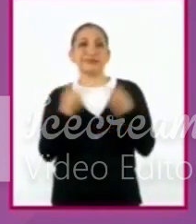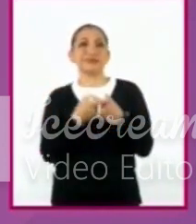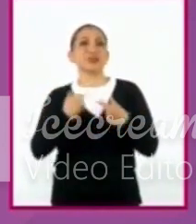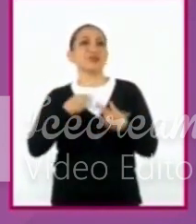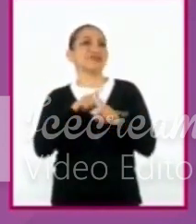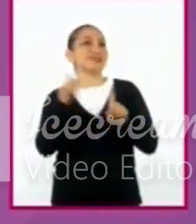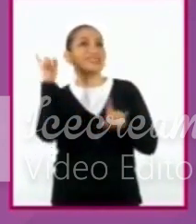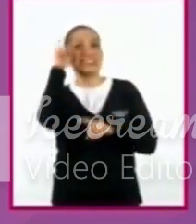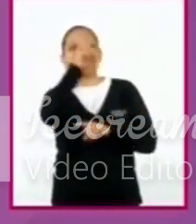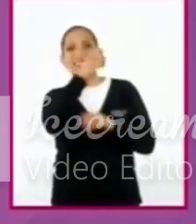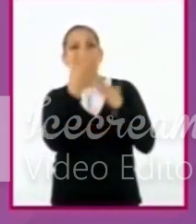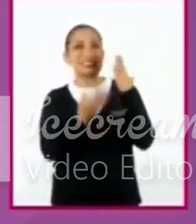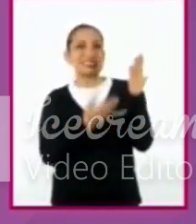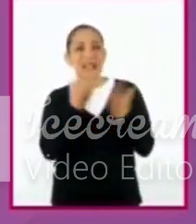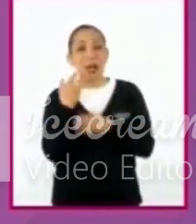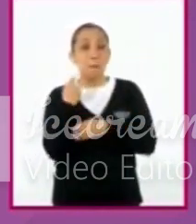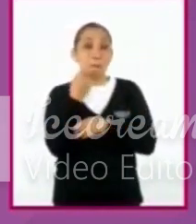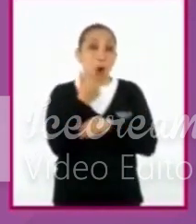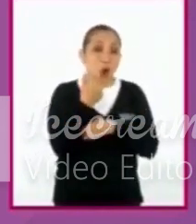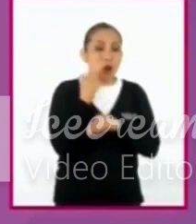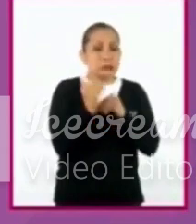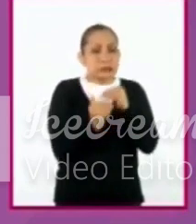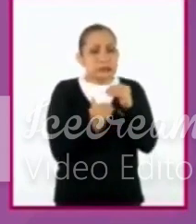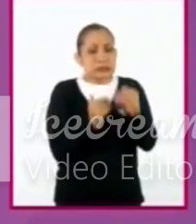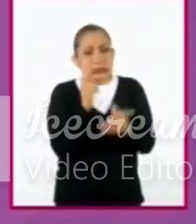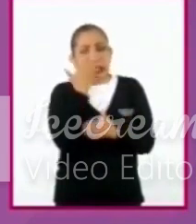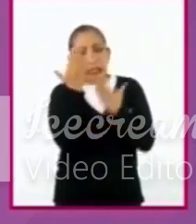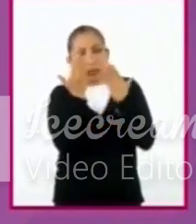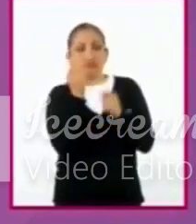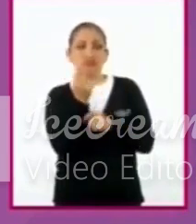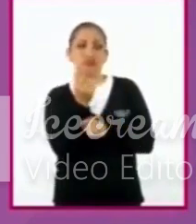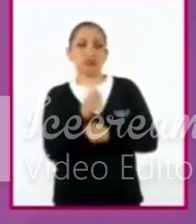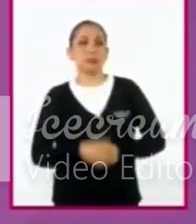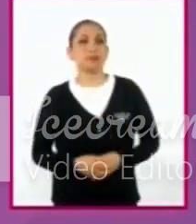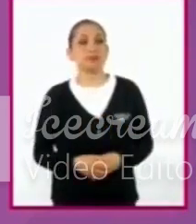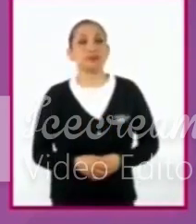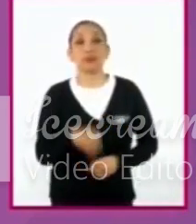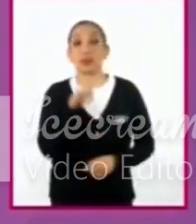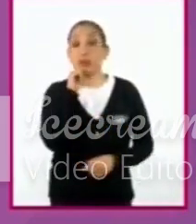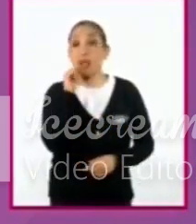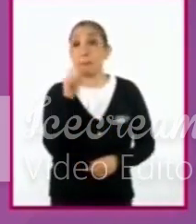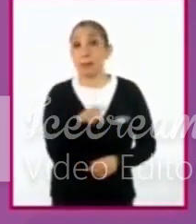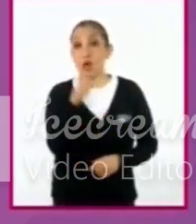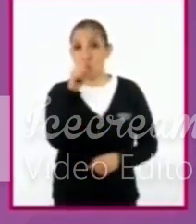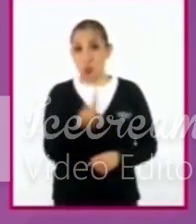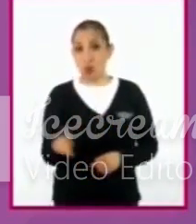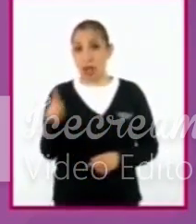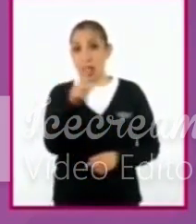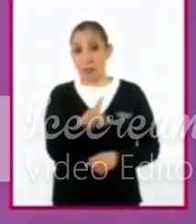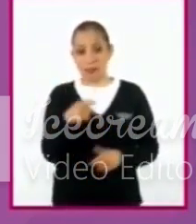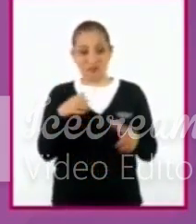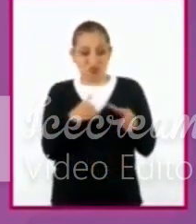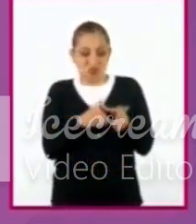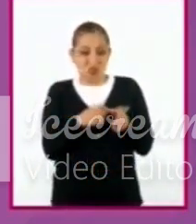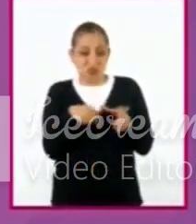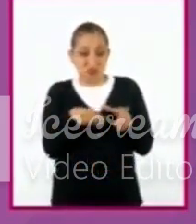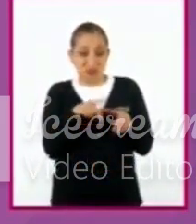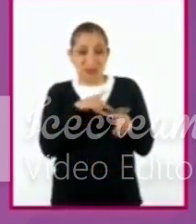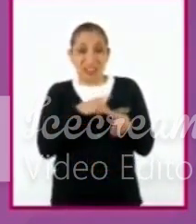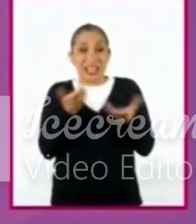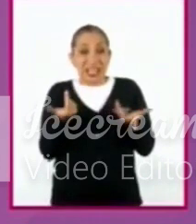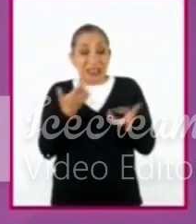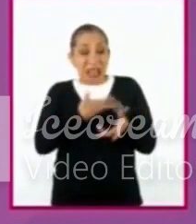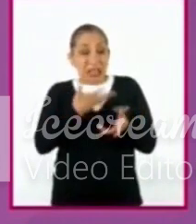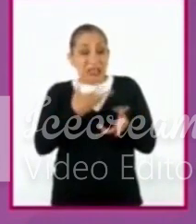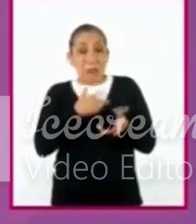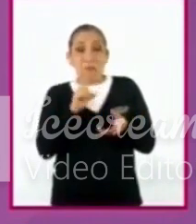deseos y muy poco o nada adelantaba mis lecciones. Además, en un pueblo corto como el mío, que apenas